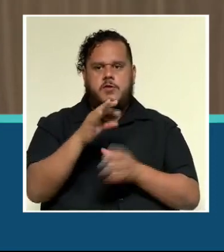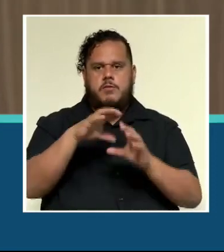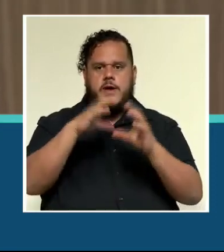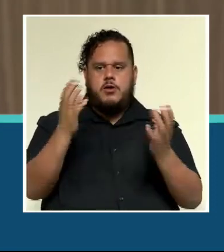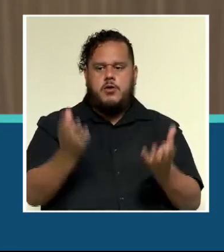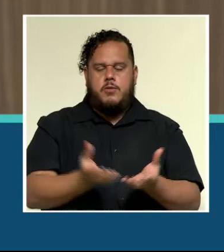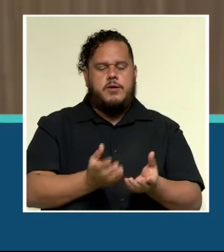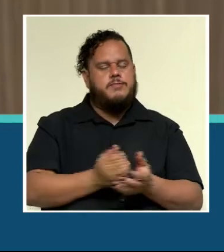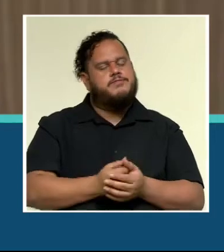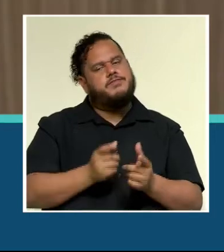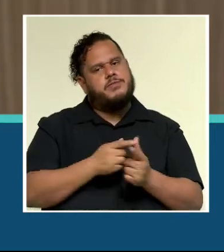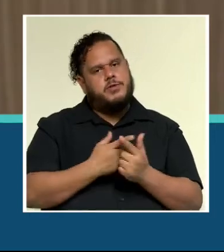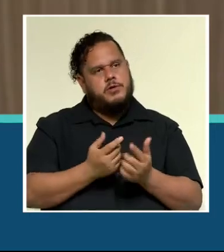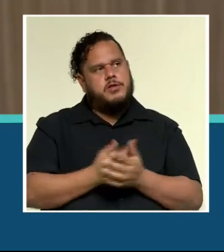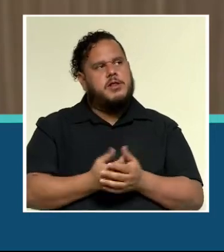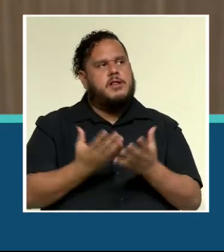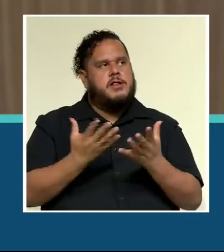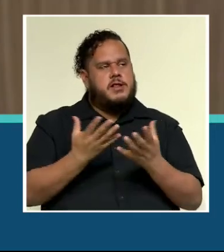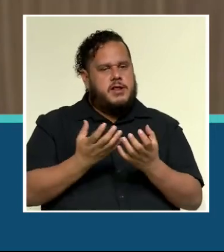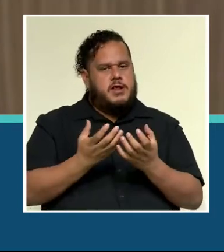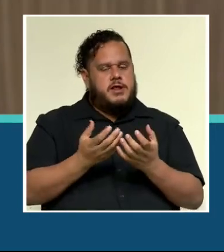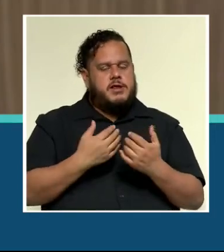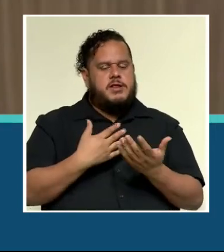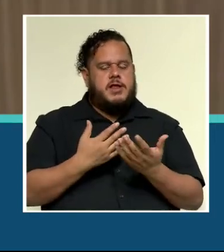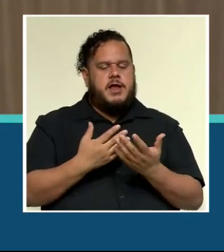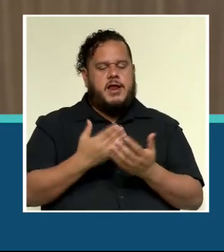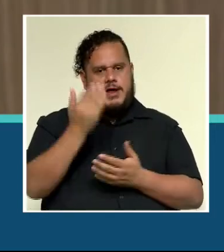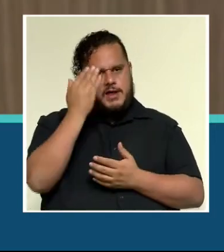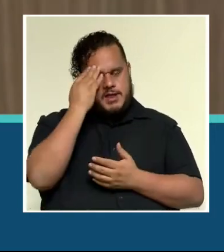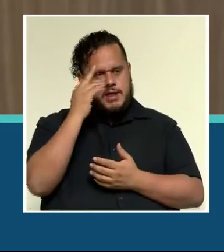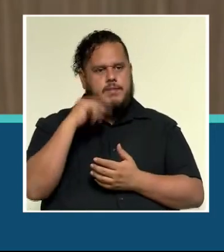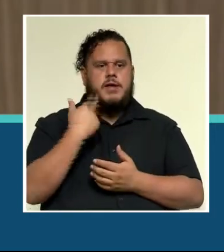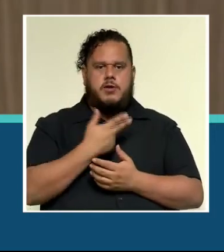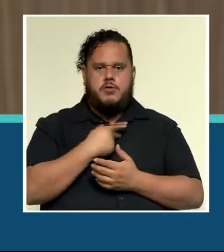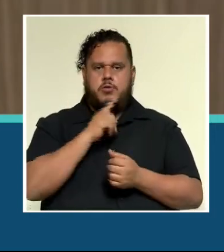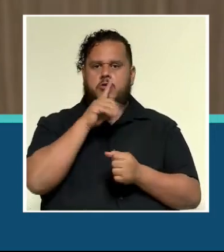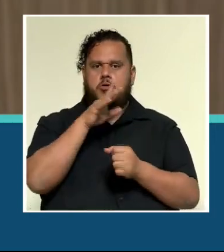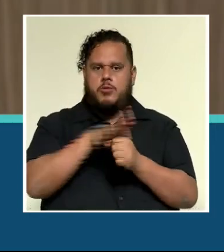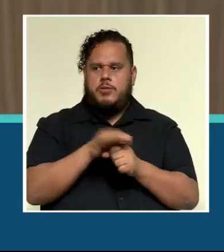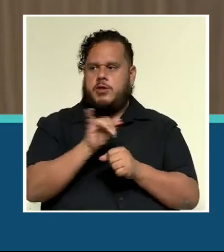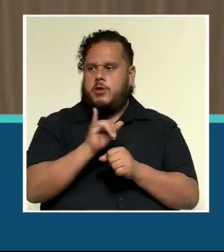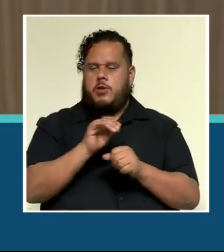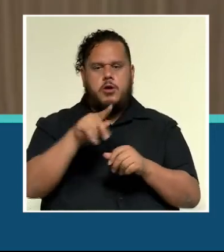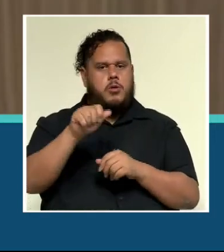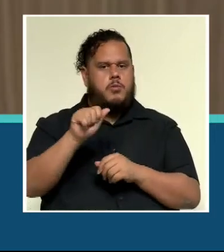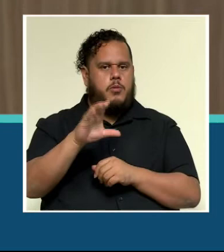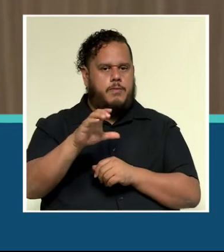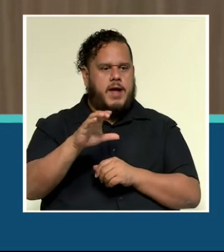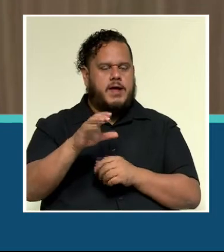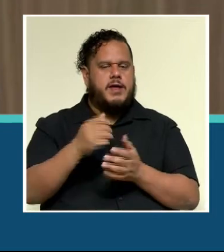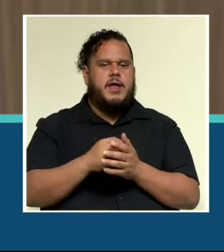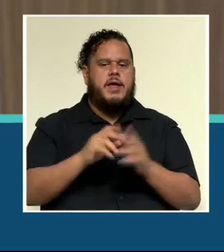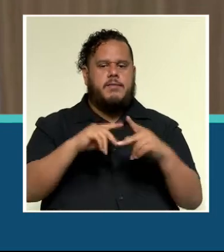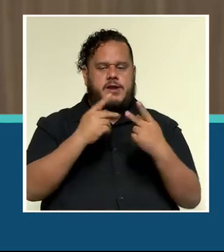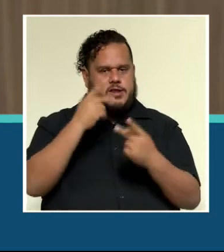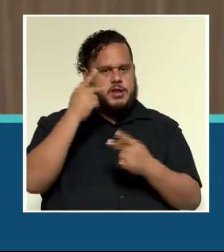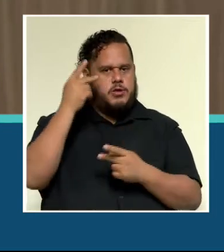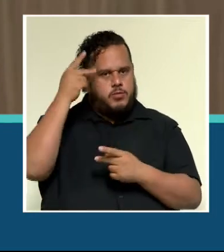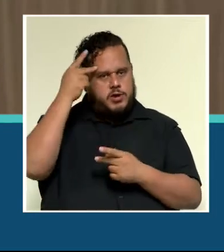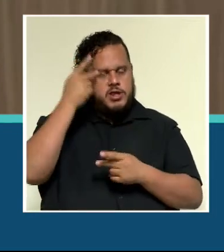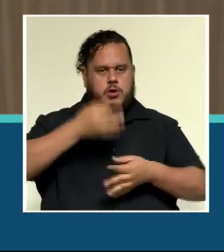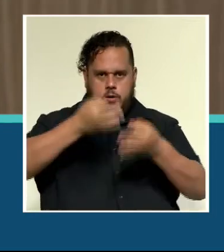global. Así que quisiera dejar constancia de nuestro compromiso como fracción oficialista con ambos temas y